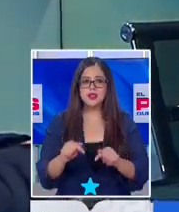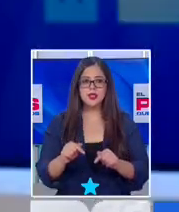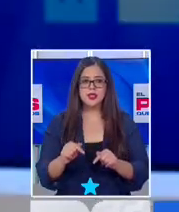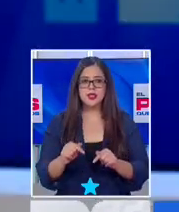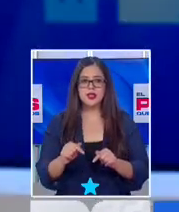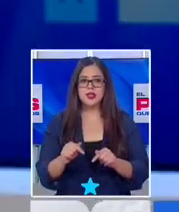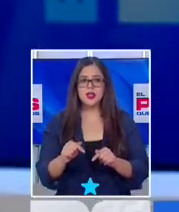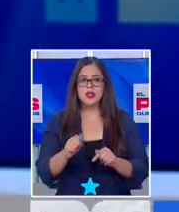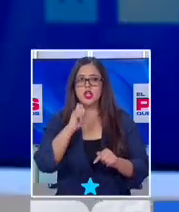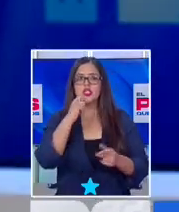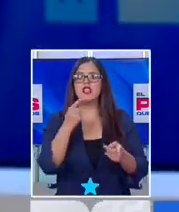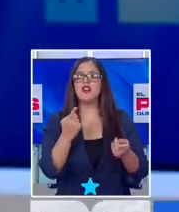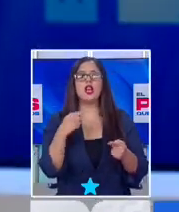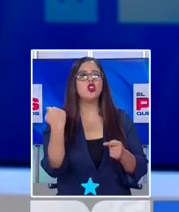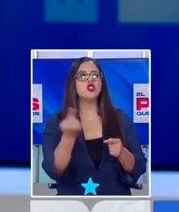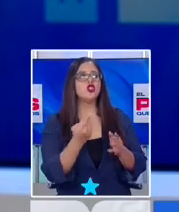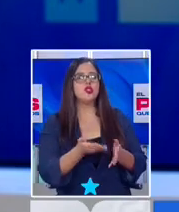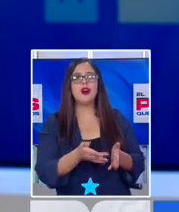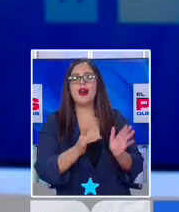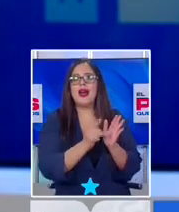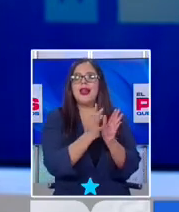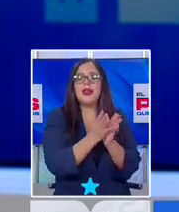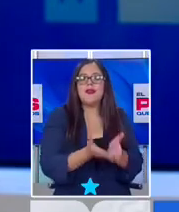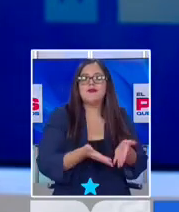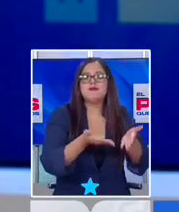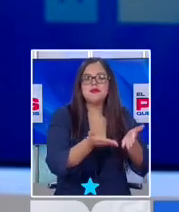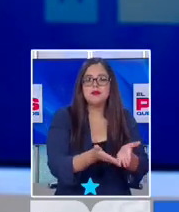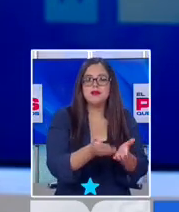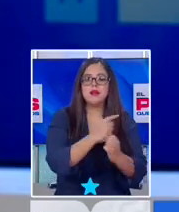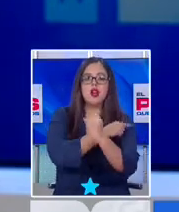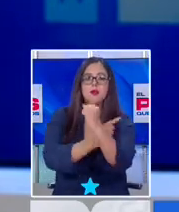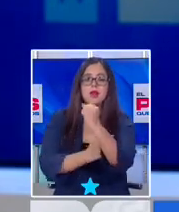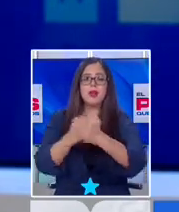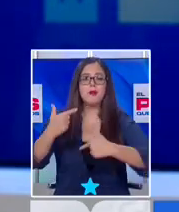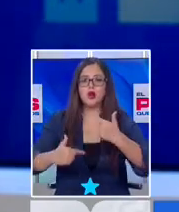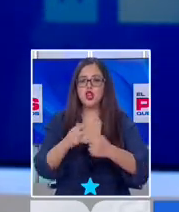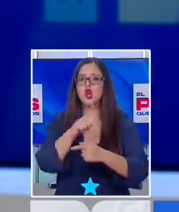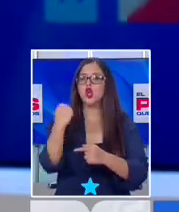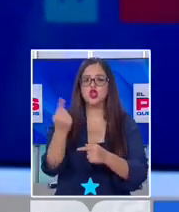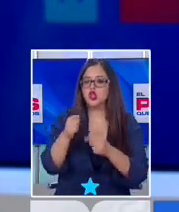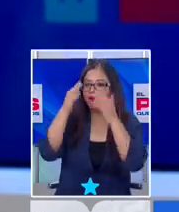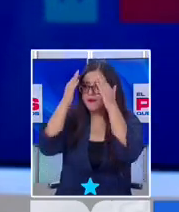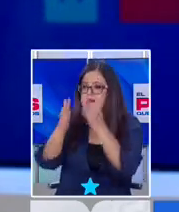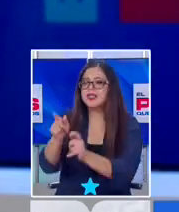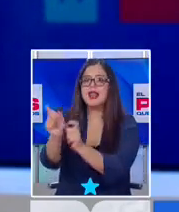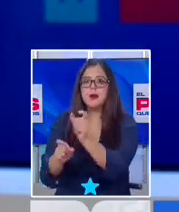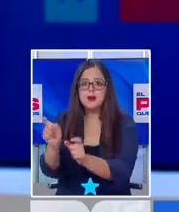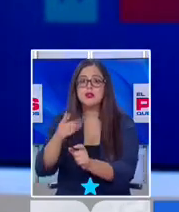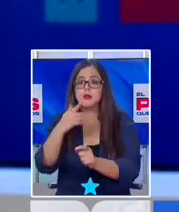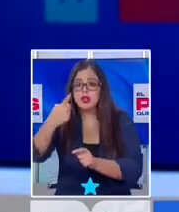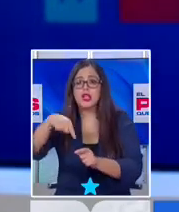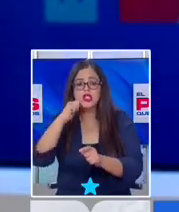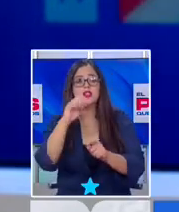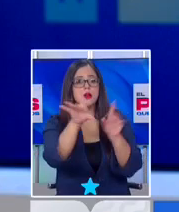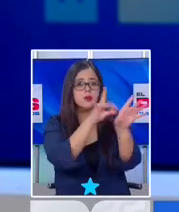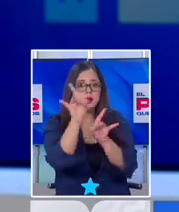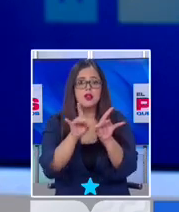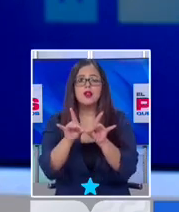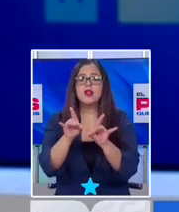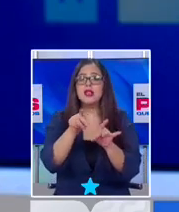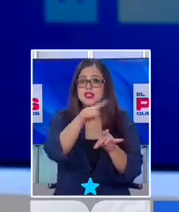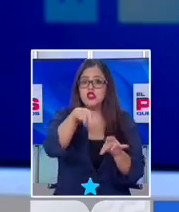no le debemos al poder político le debemos a la ciudadanía al pueblo que elige a las personas que en el fondo vayan a resolver sus